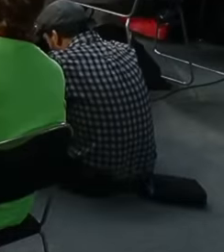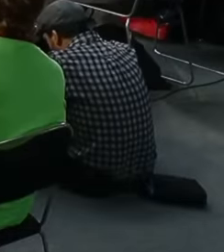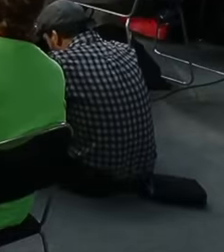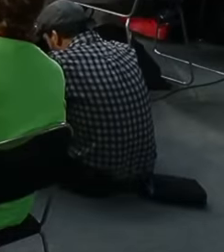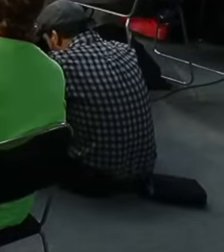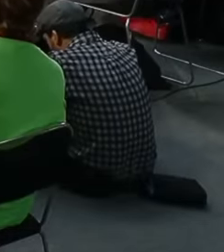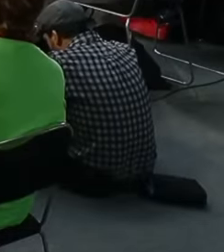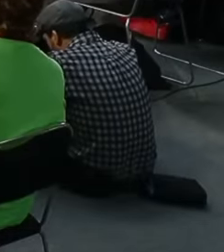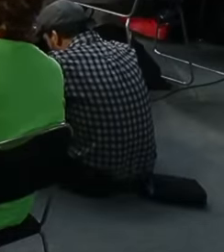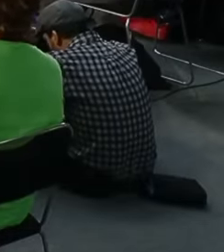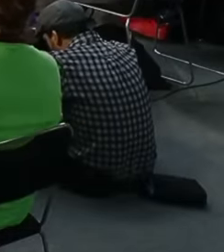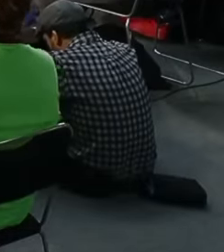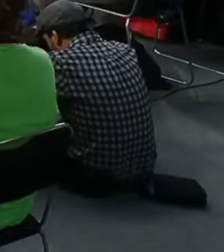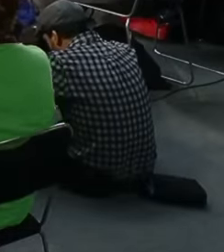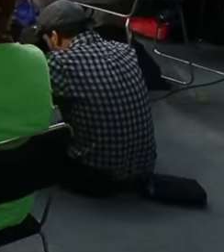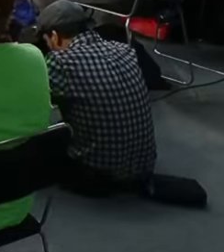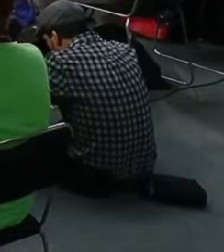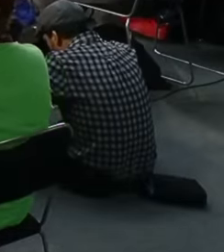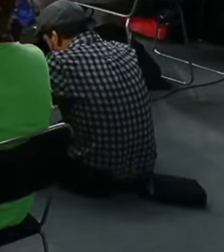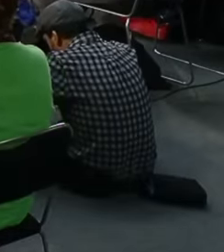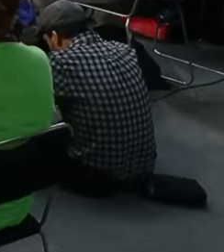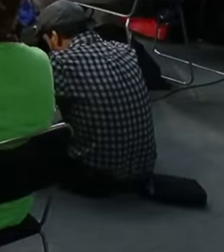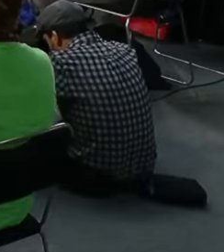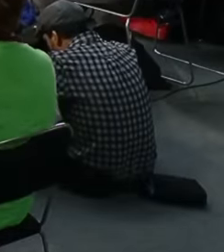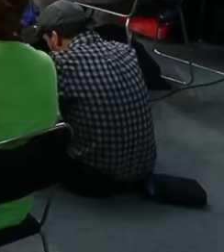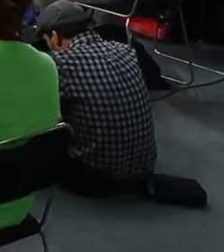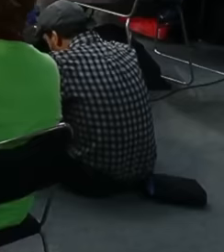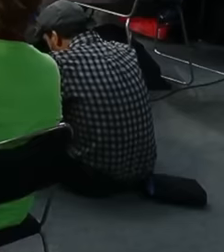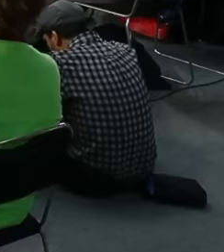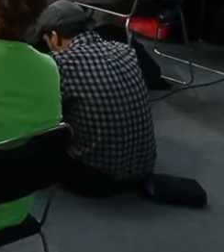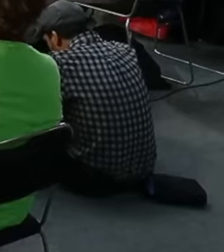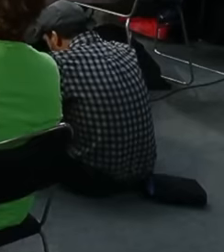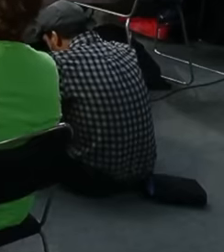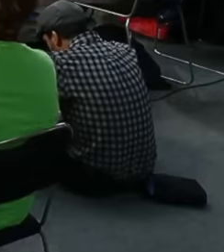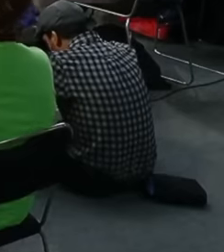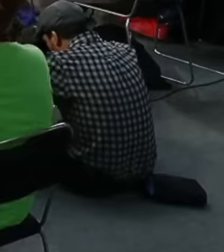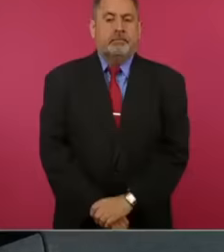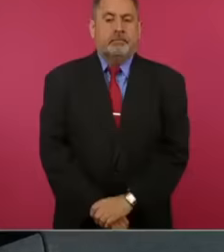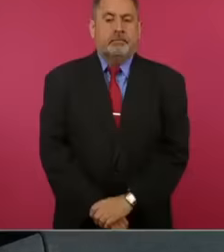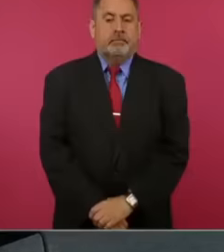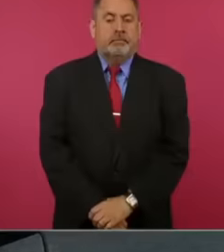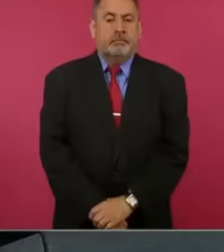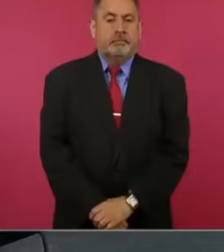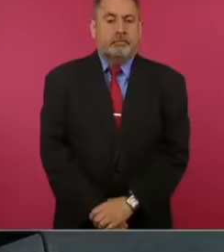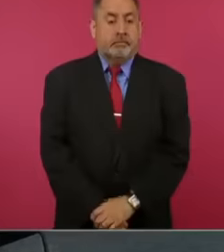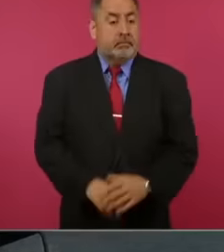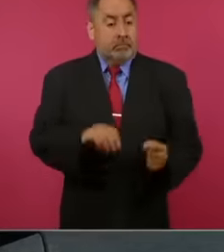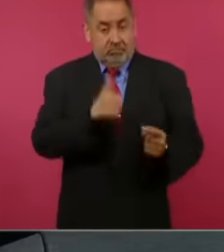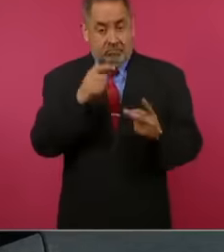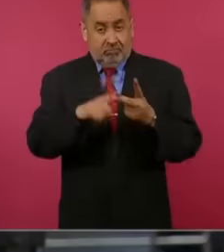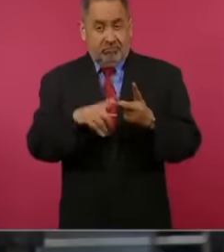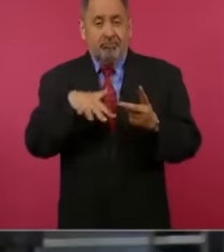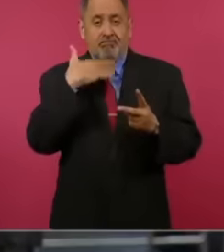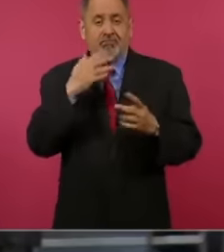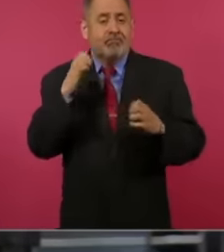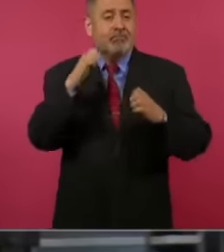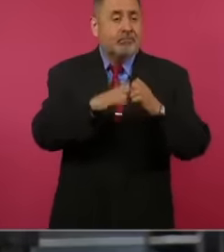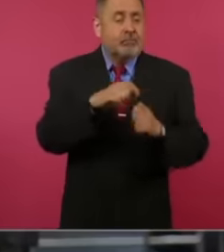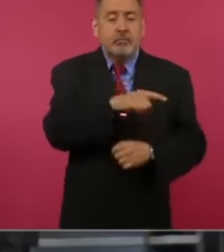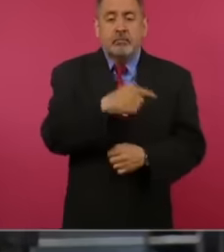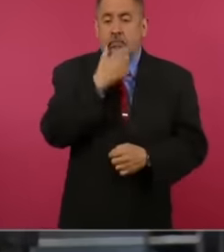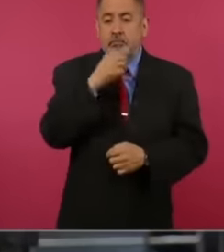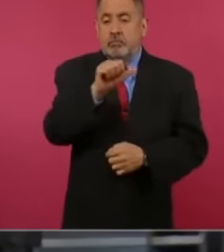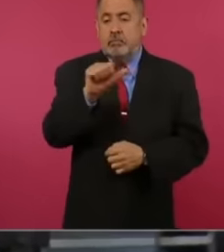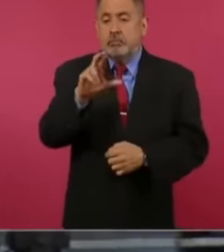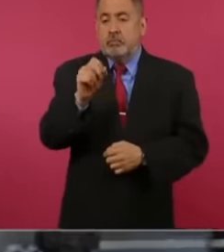ya tenía problemas con el Congreso de Sonora. Y ahí hay otro reportaje que hizo Aaron Tapia, la estafa legislativa, donde